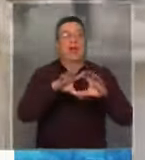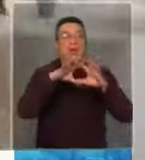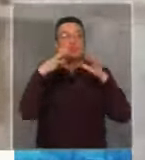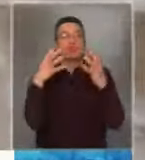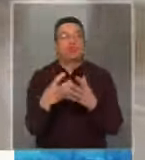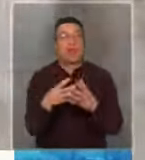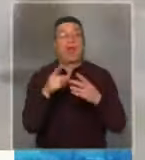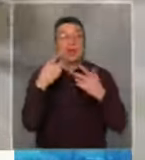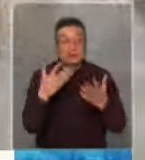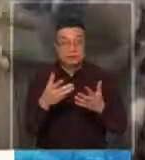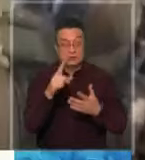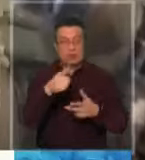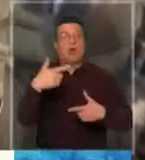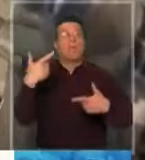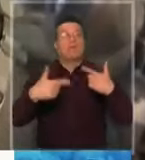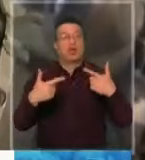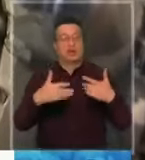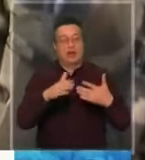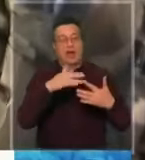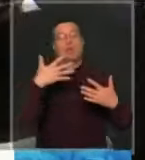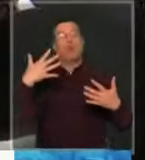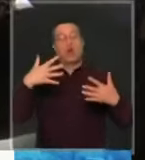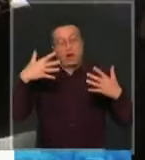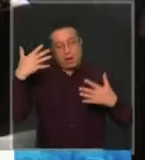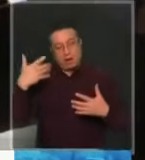así tiene consecuencias políticas muy